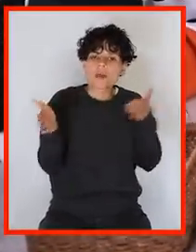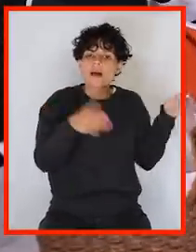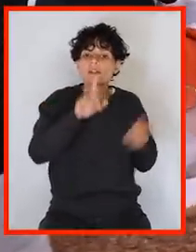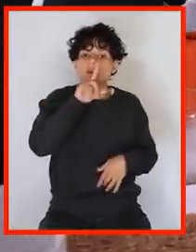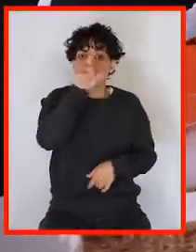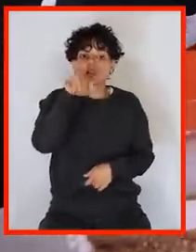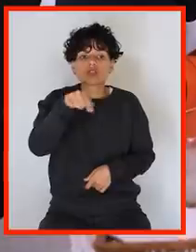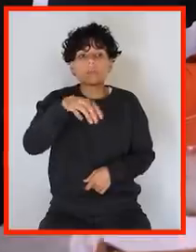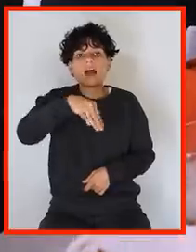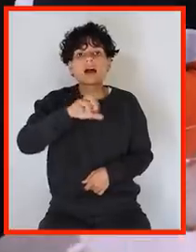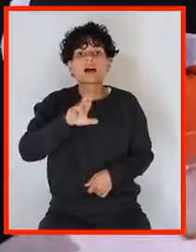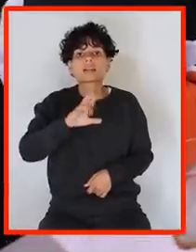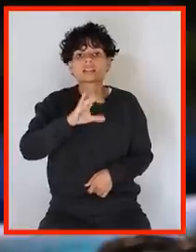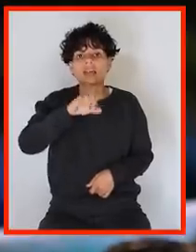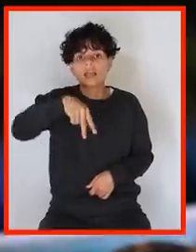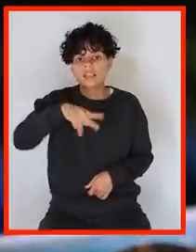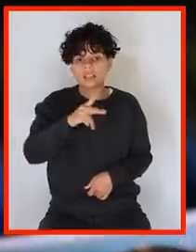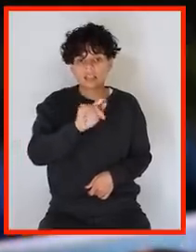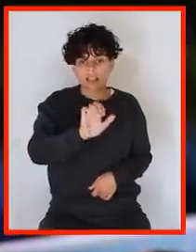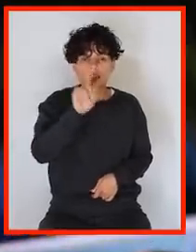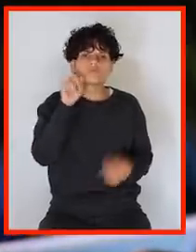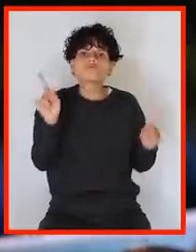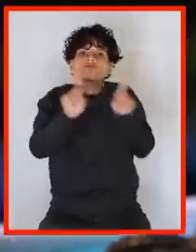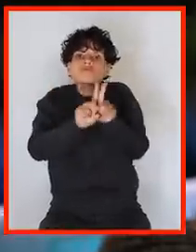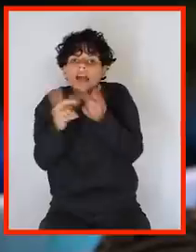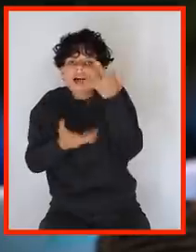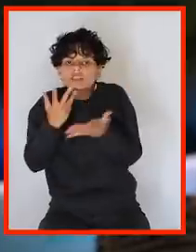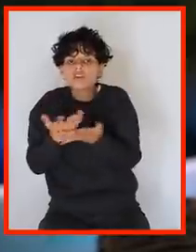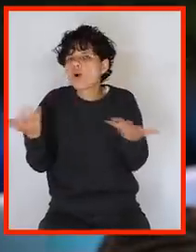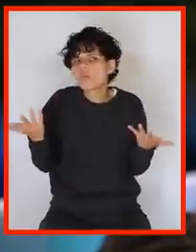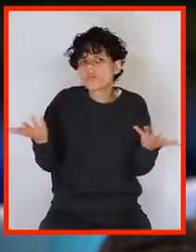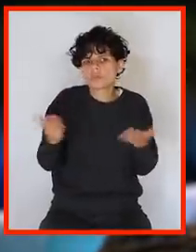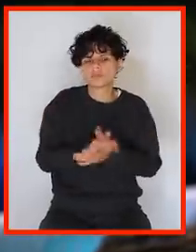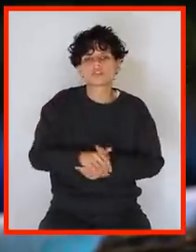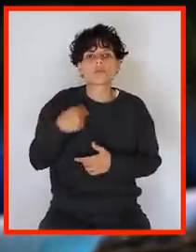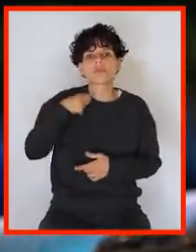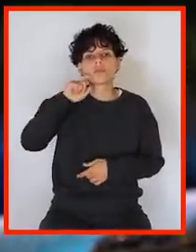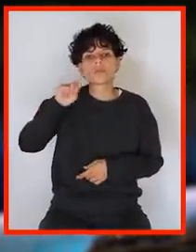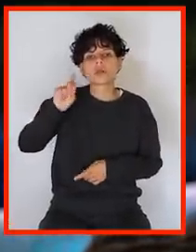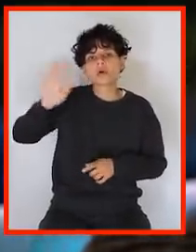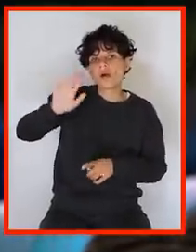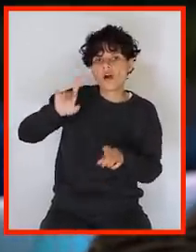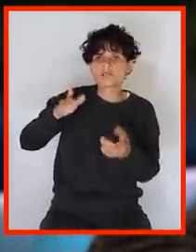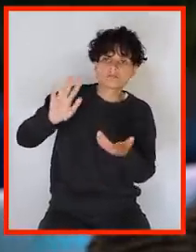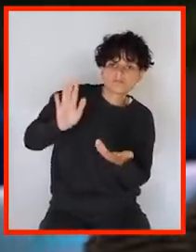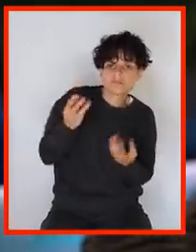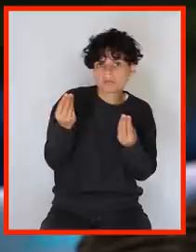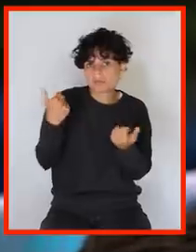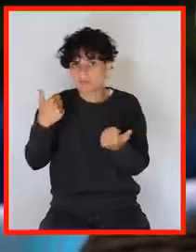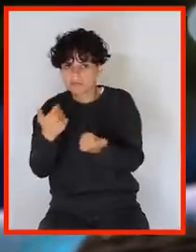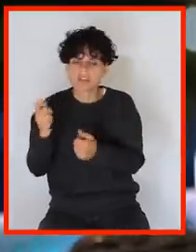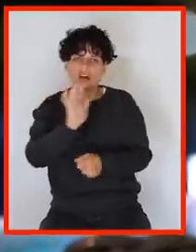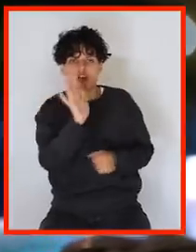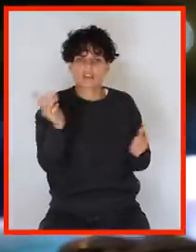con Marcianeque? ¿Te ha gustado esta pegadita? ¿Eh? Puta, yo igual que yo al Marcianeque y le envío como un mensaje así como, bueno, hermano. Y me lo responde así como,